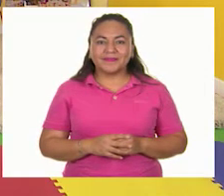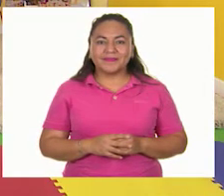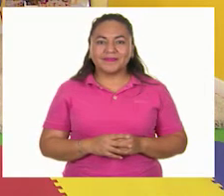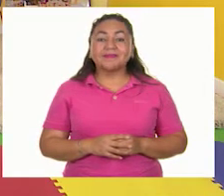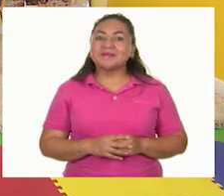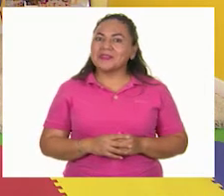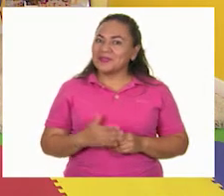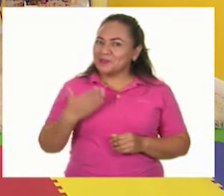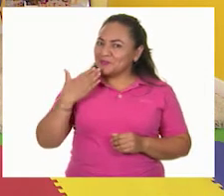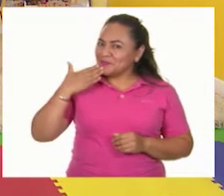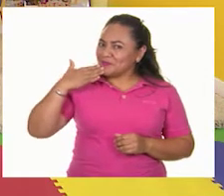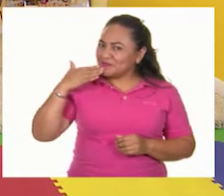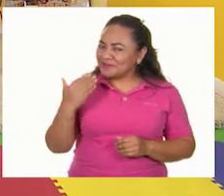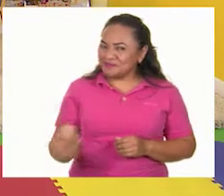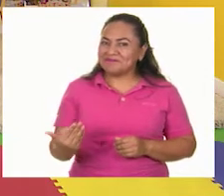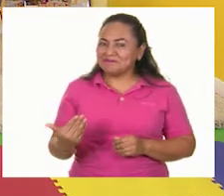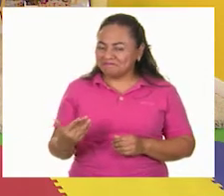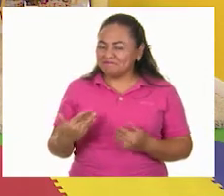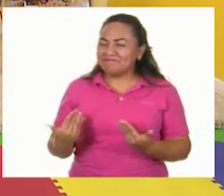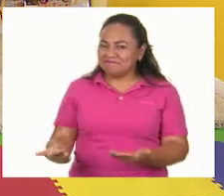Muy bien, Adriana.